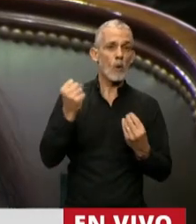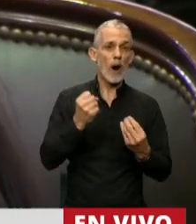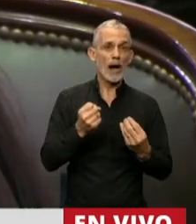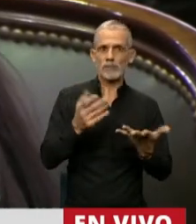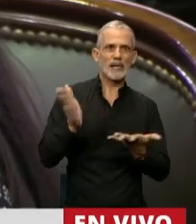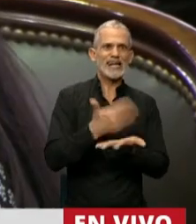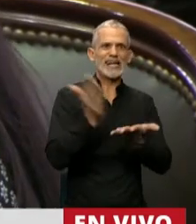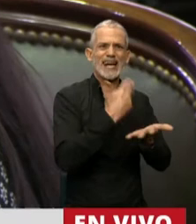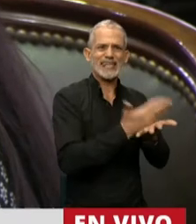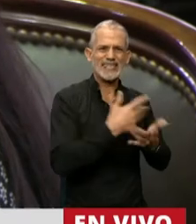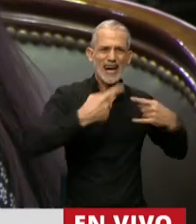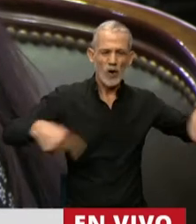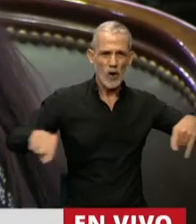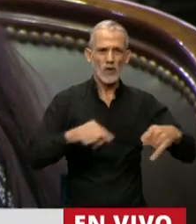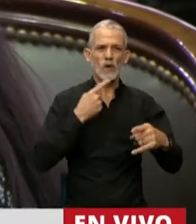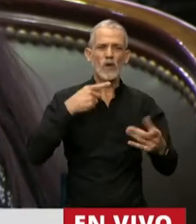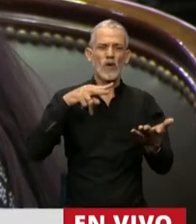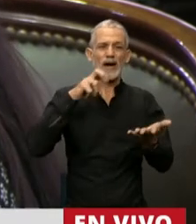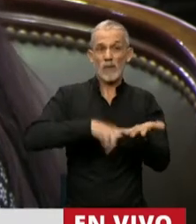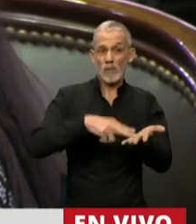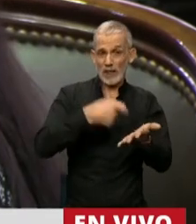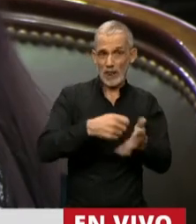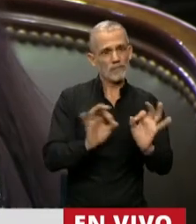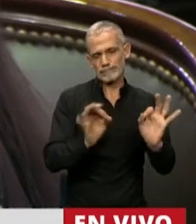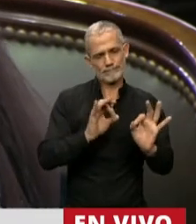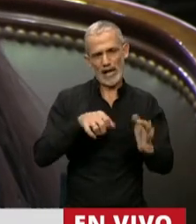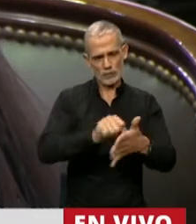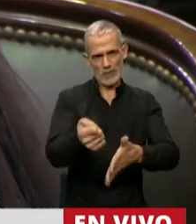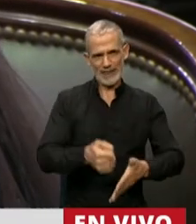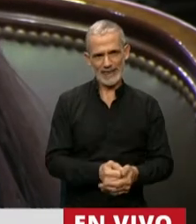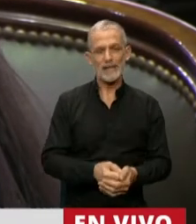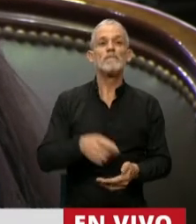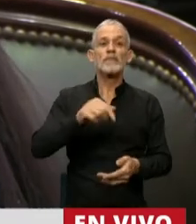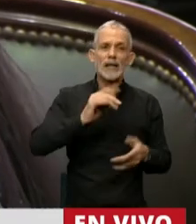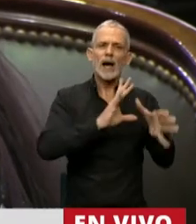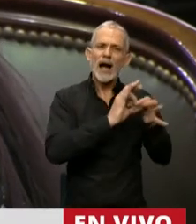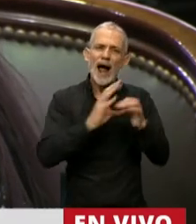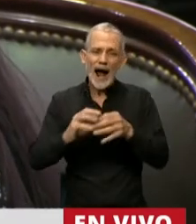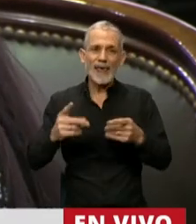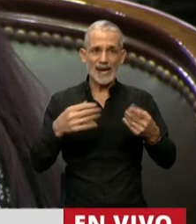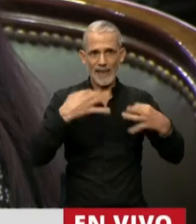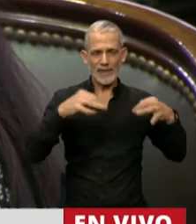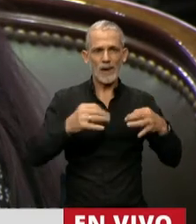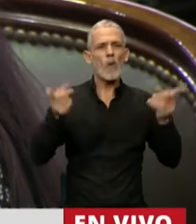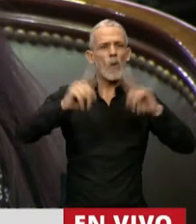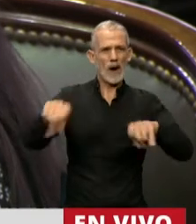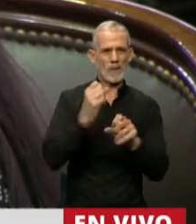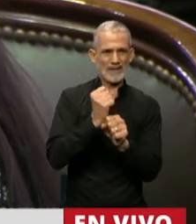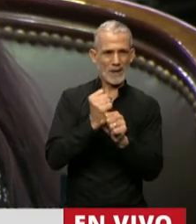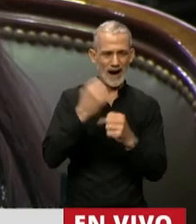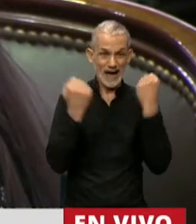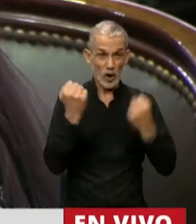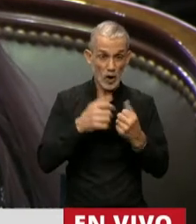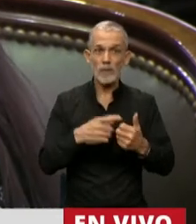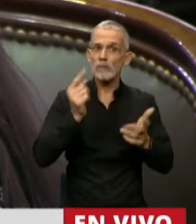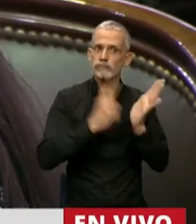ejecuciones fiscales también. En este sentido, creo que necesitamos que la cadena se recomponga, y es una